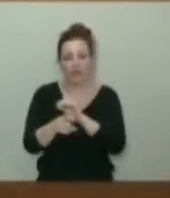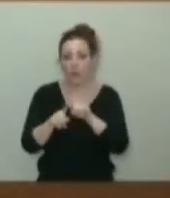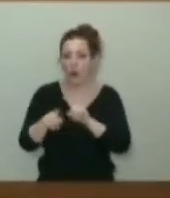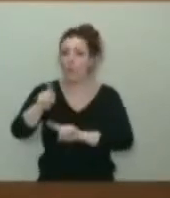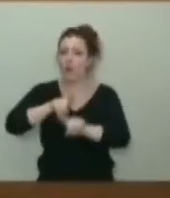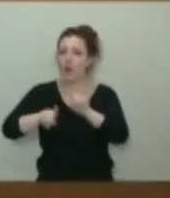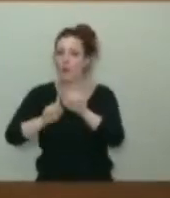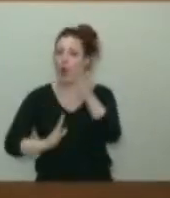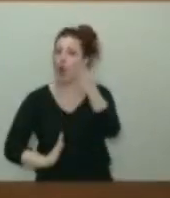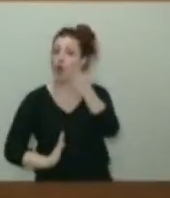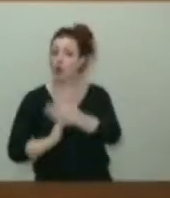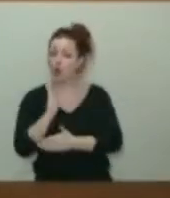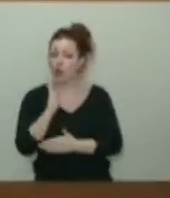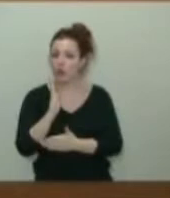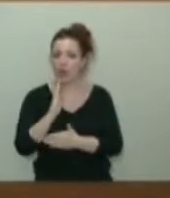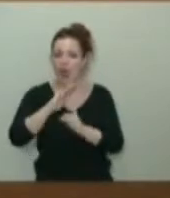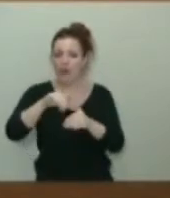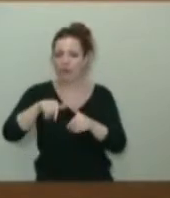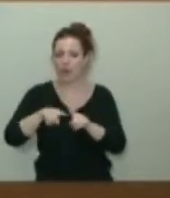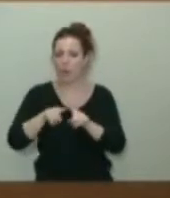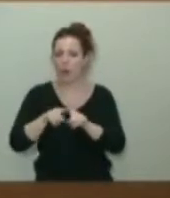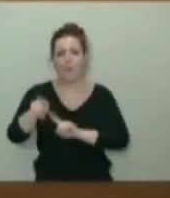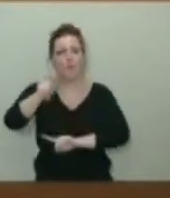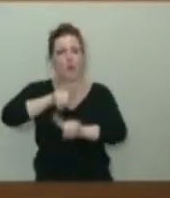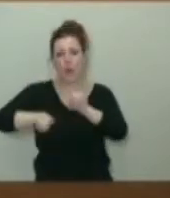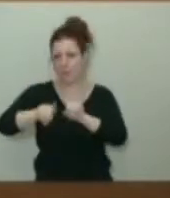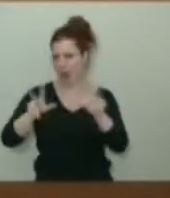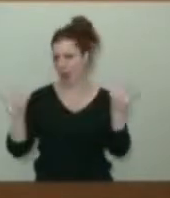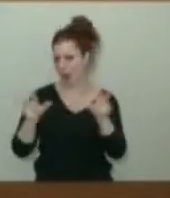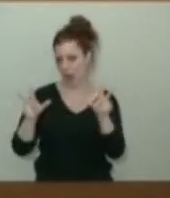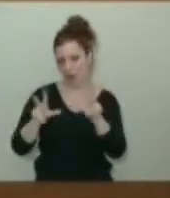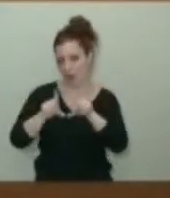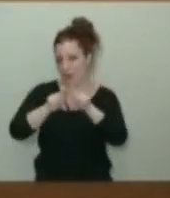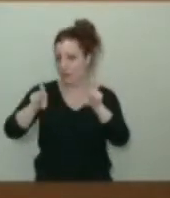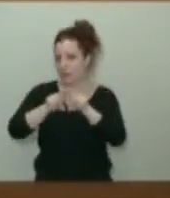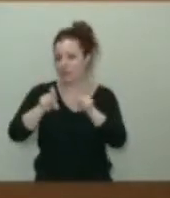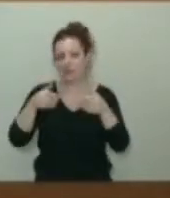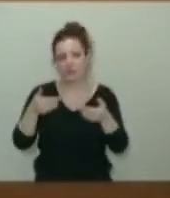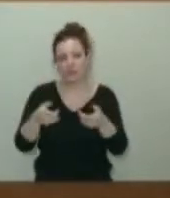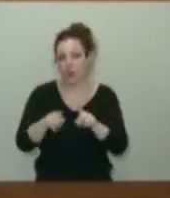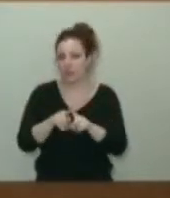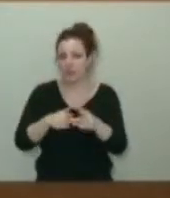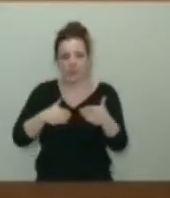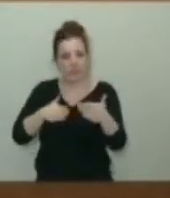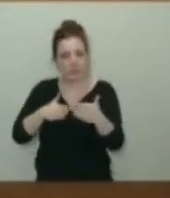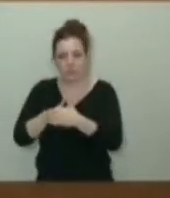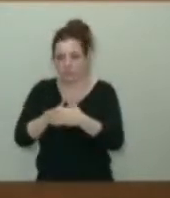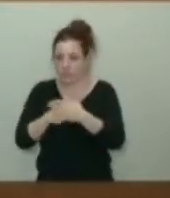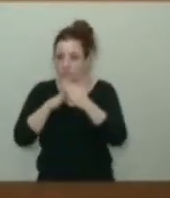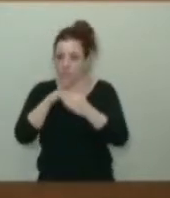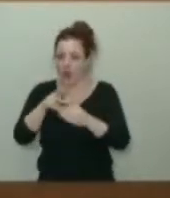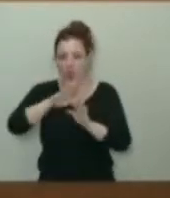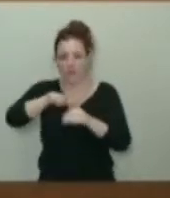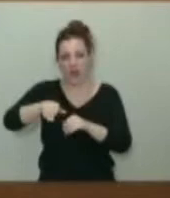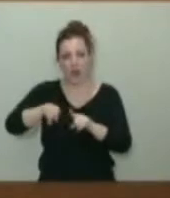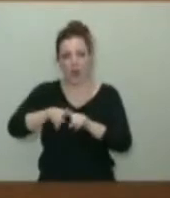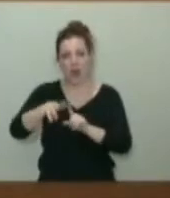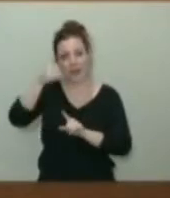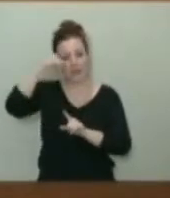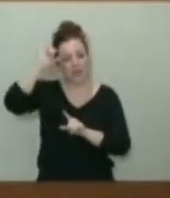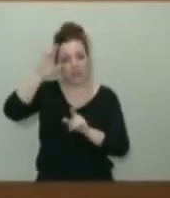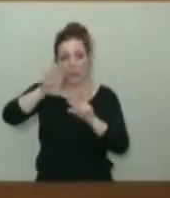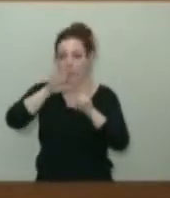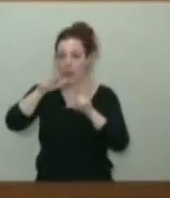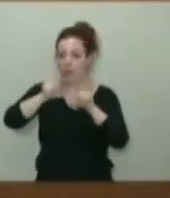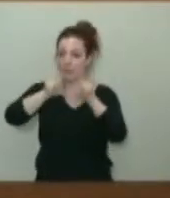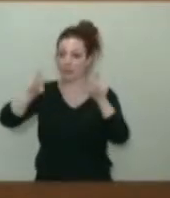a convertirse en un problema crítico para las empresas. Un auténtico obstáculo que está poniendo en riesgo la continuidad de muchas de